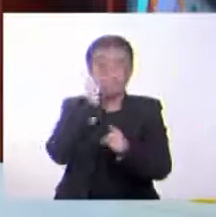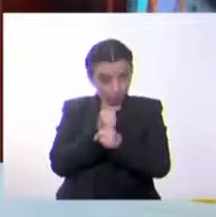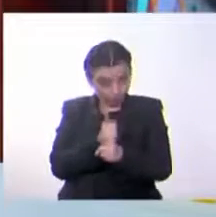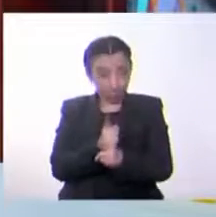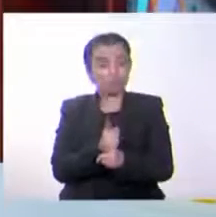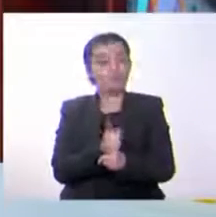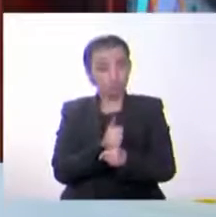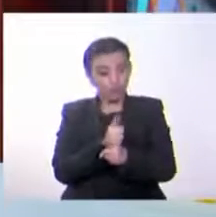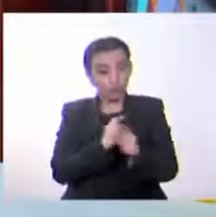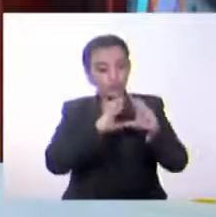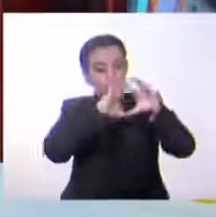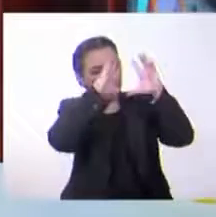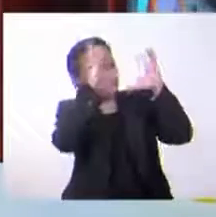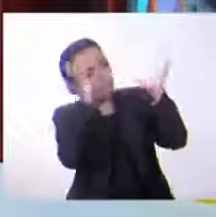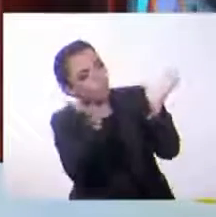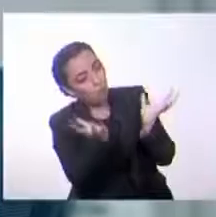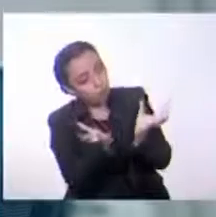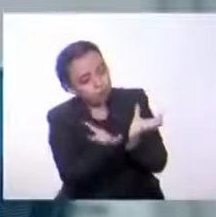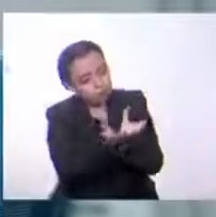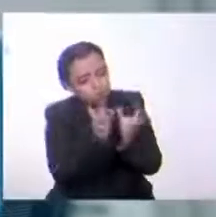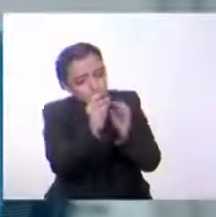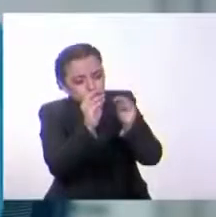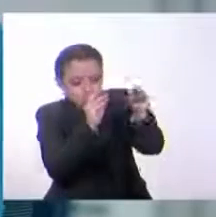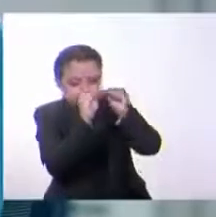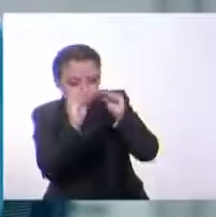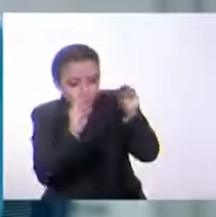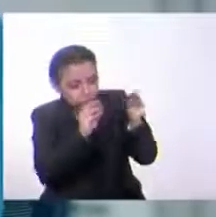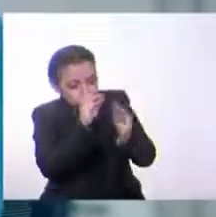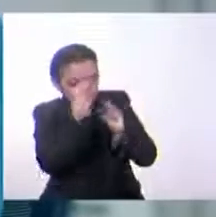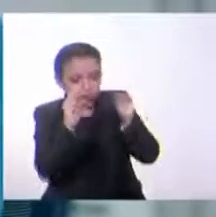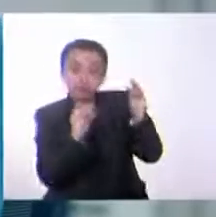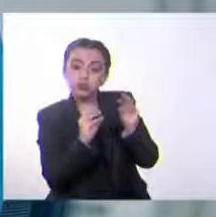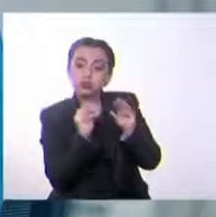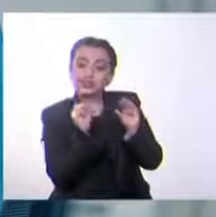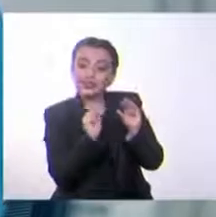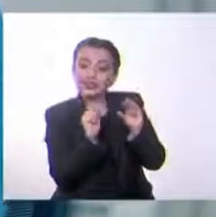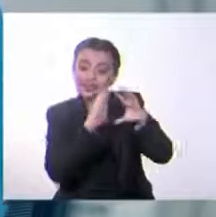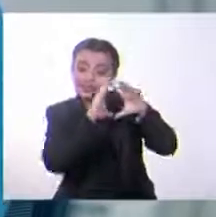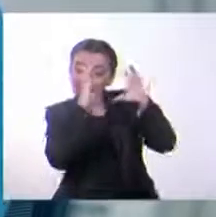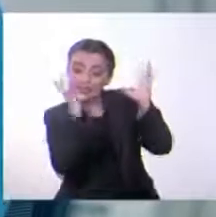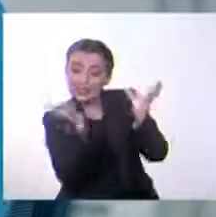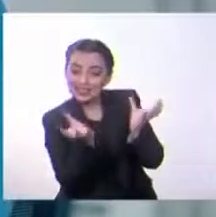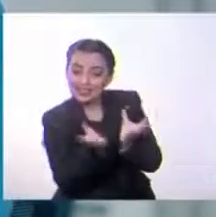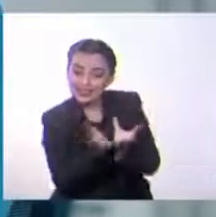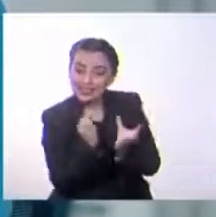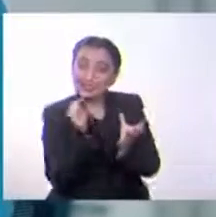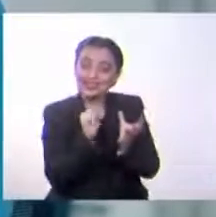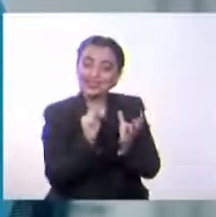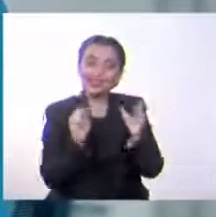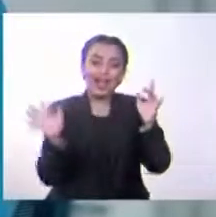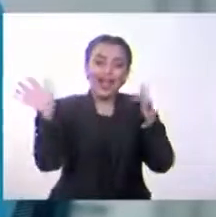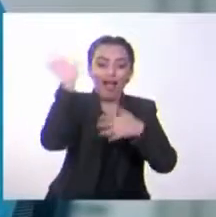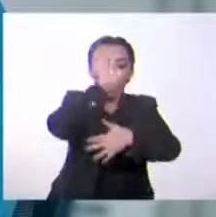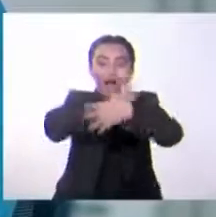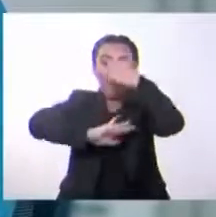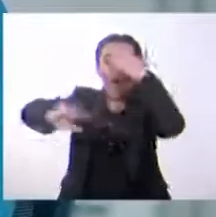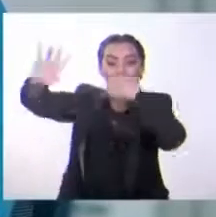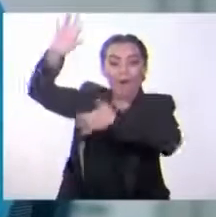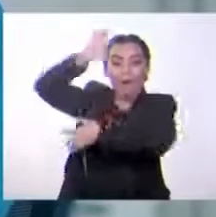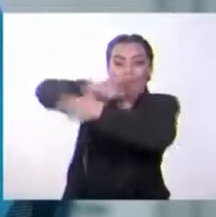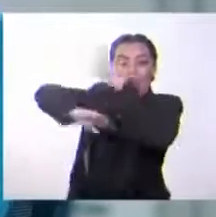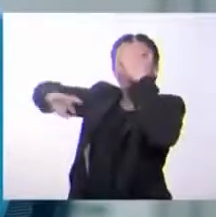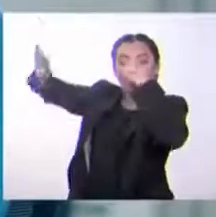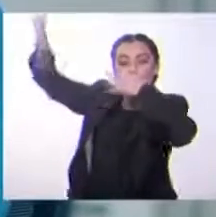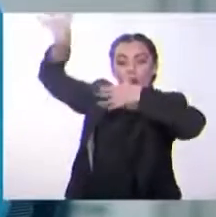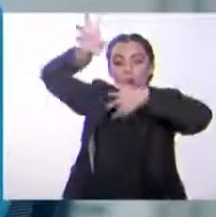ese movimiento, toda esa dinámica que observas es el flujo convectivo de todas estas masas